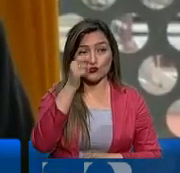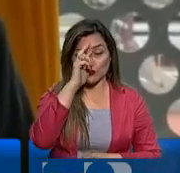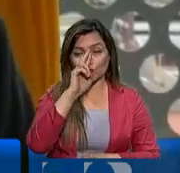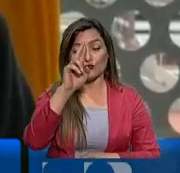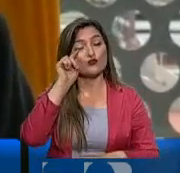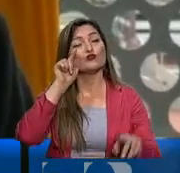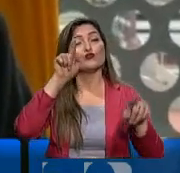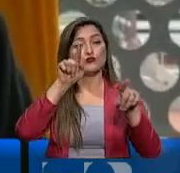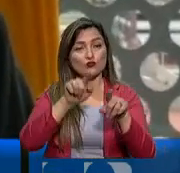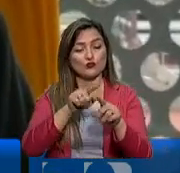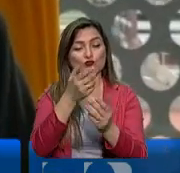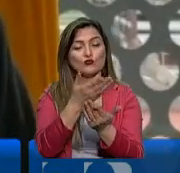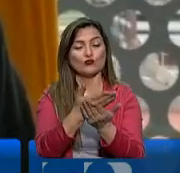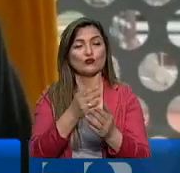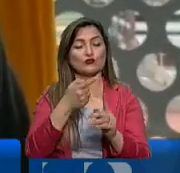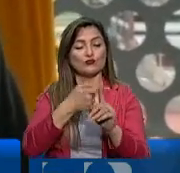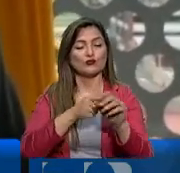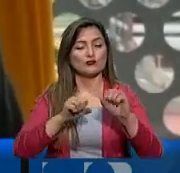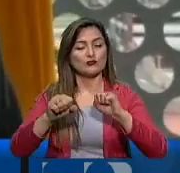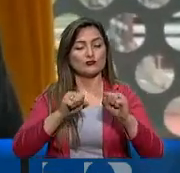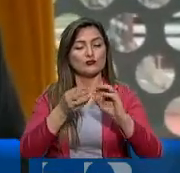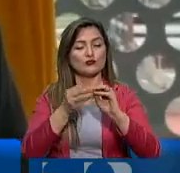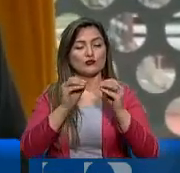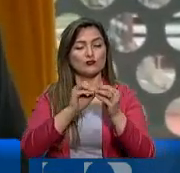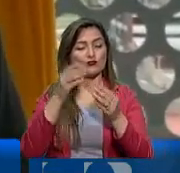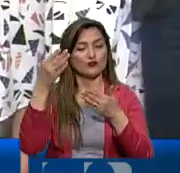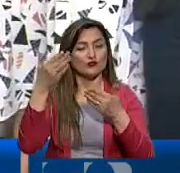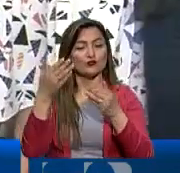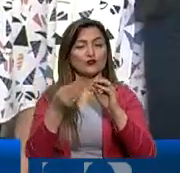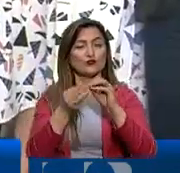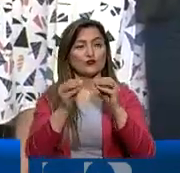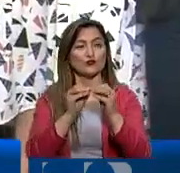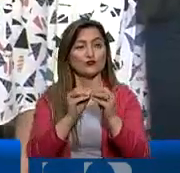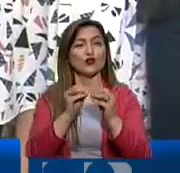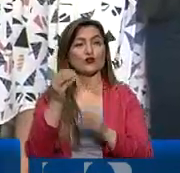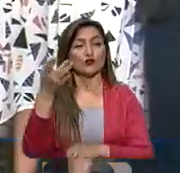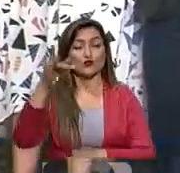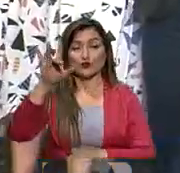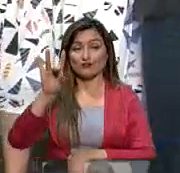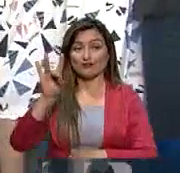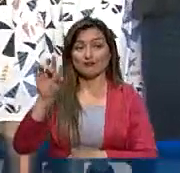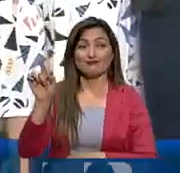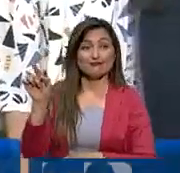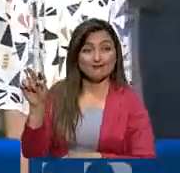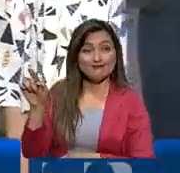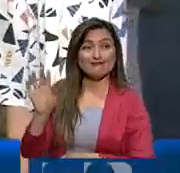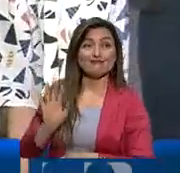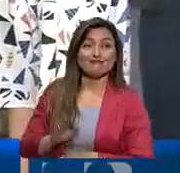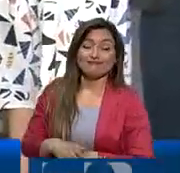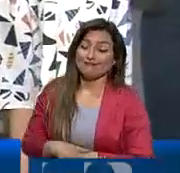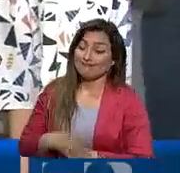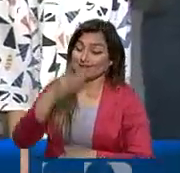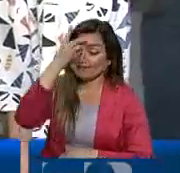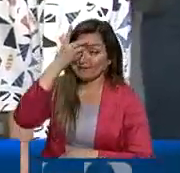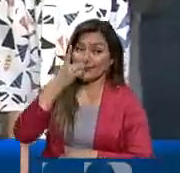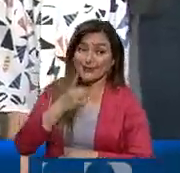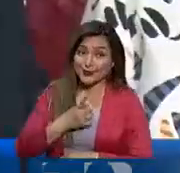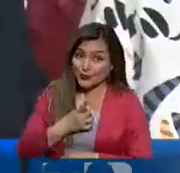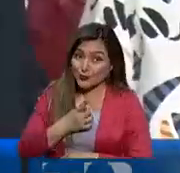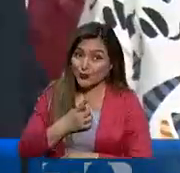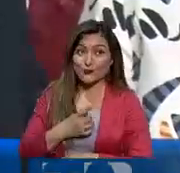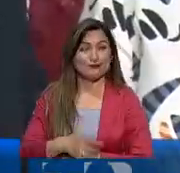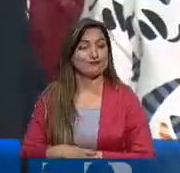el acuerdo inicial que se estableció en mayo junto a las bancadas de Pachacútic. Sin embargo, Pachacútic dice que no hay una decisión del